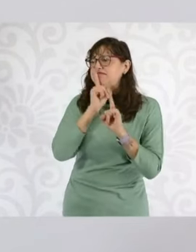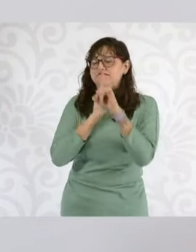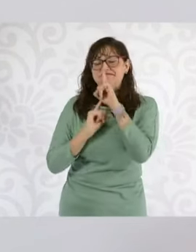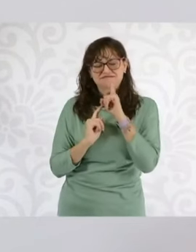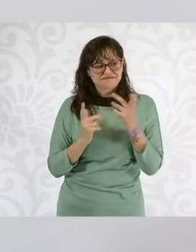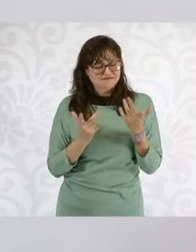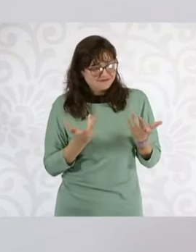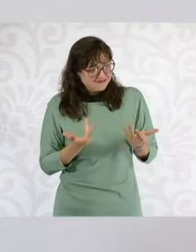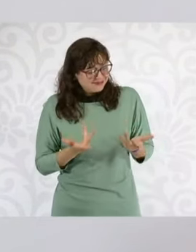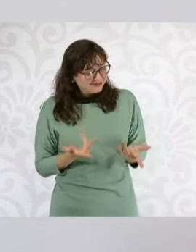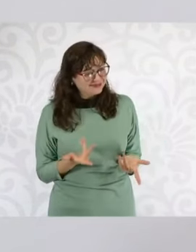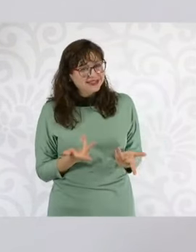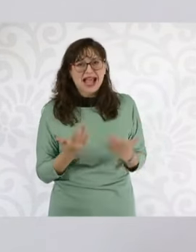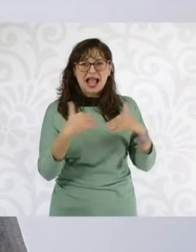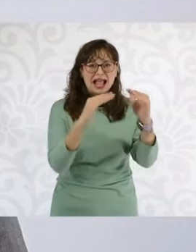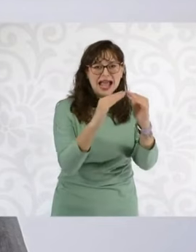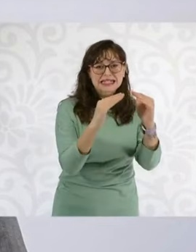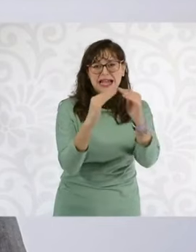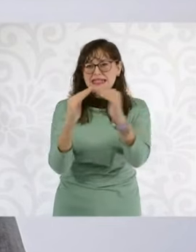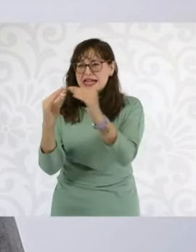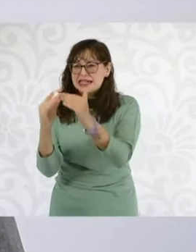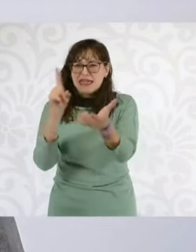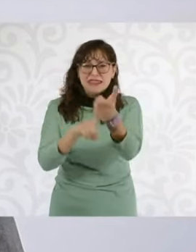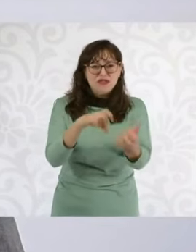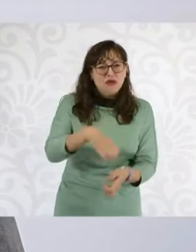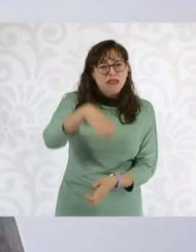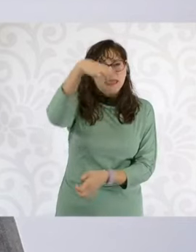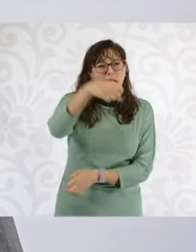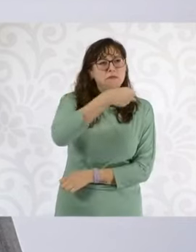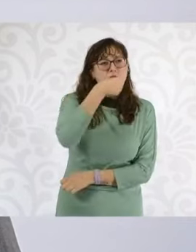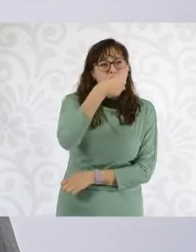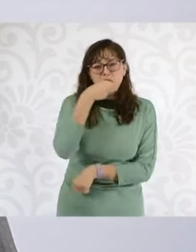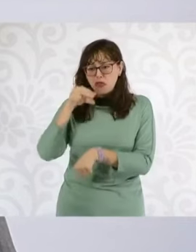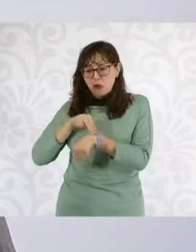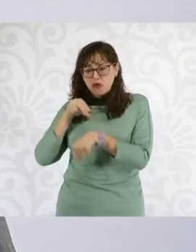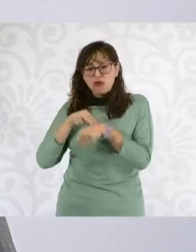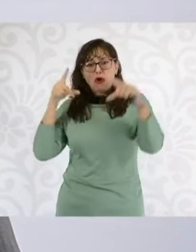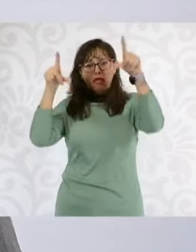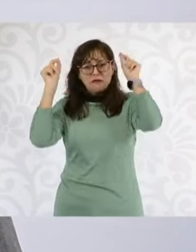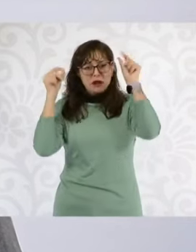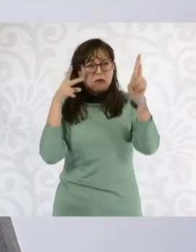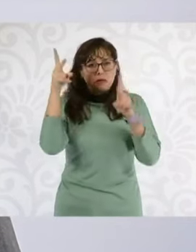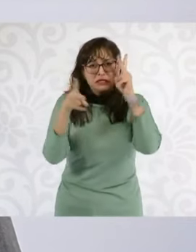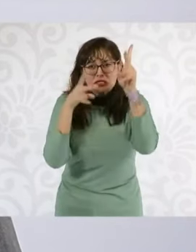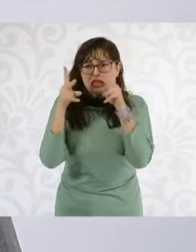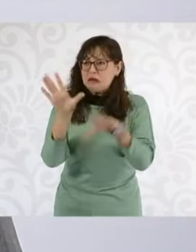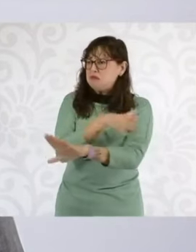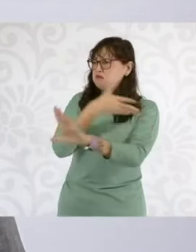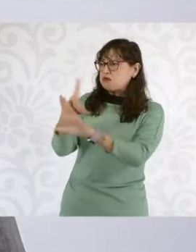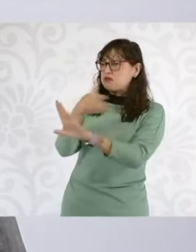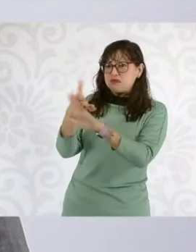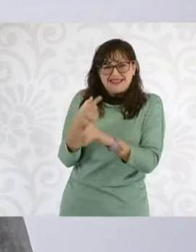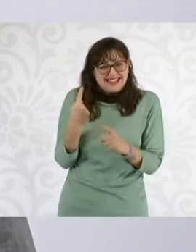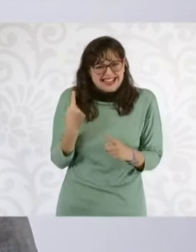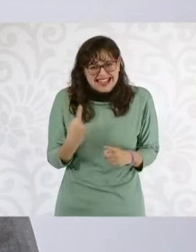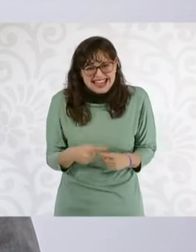que médicas, médicos y enfermeras visiten a los adultos mayores y a las personas con discapacidad?